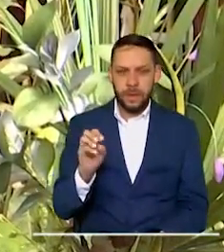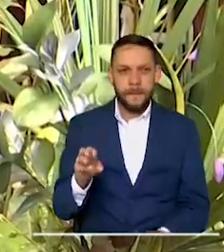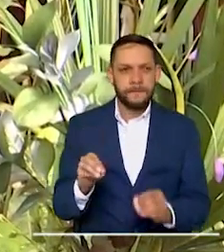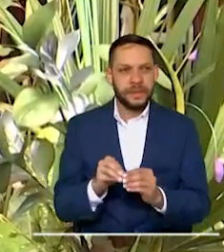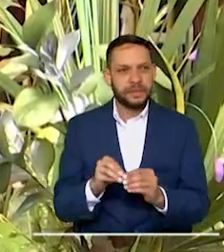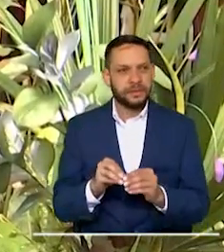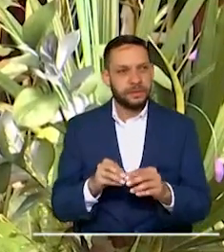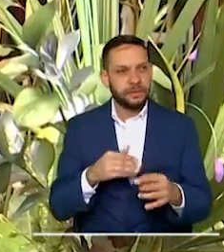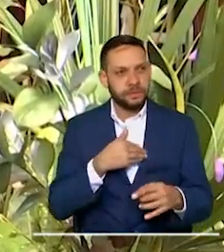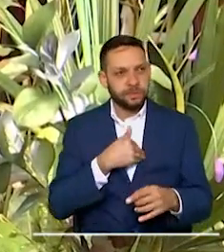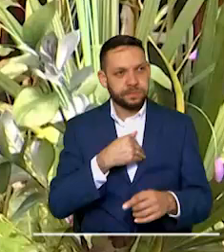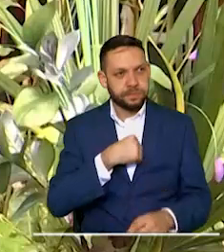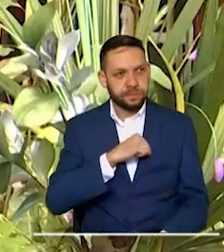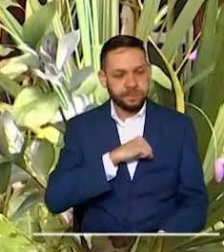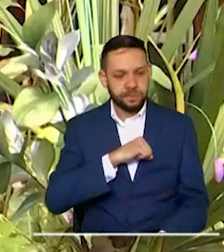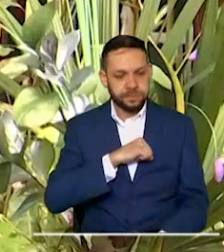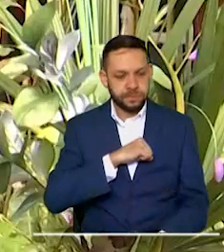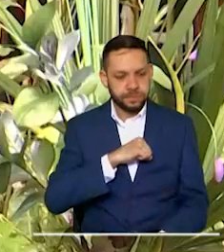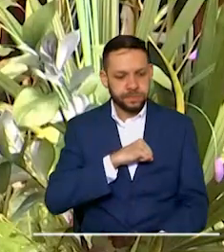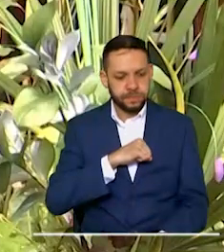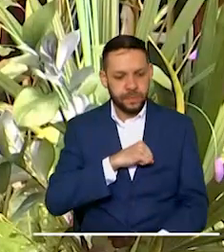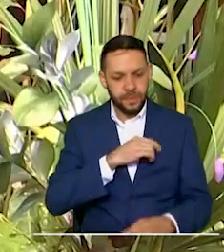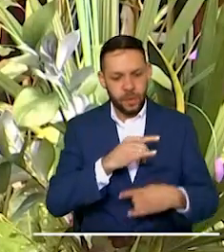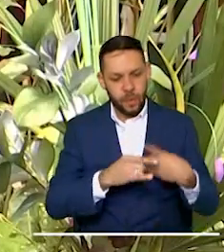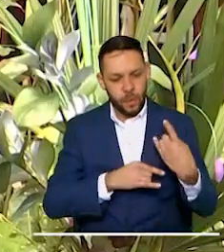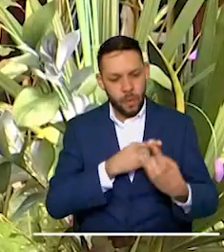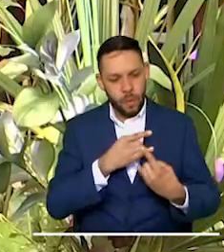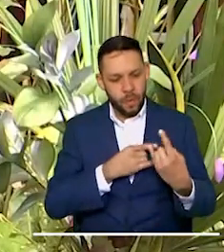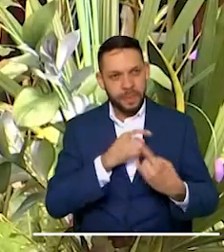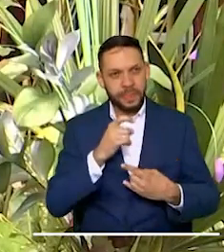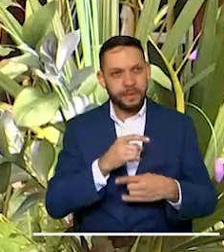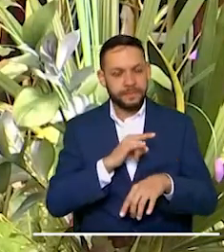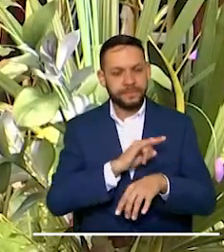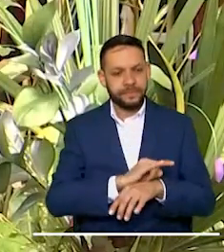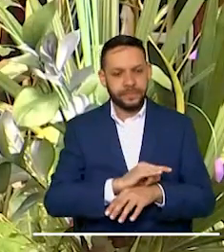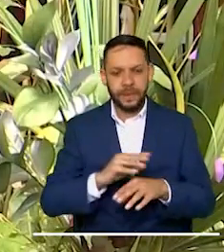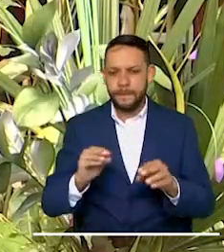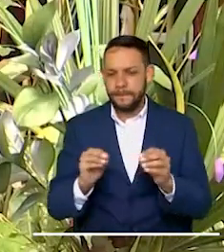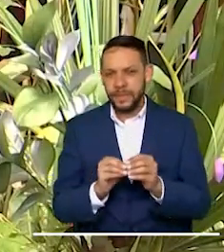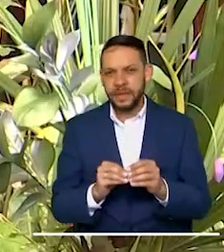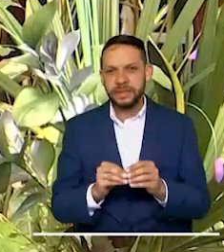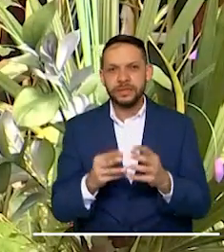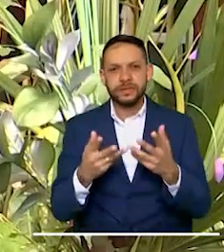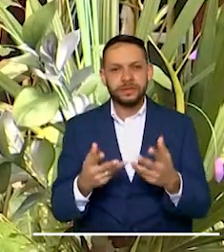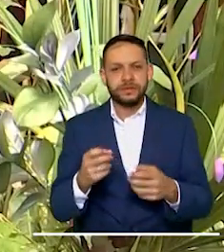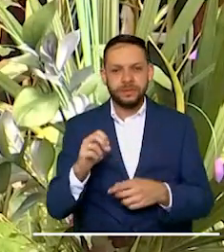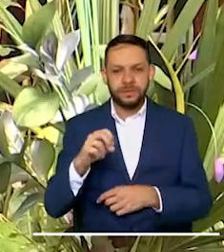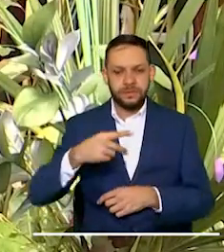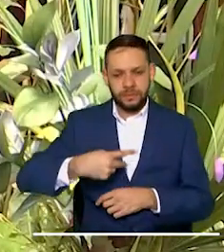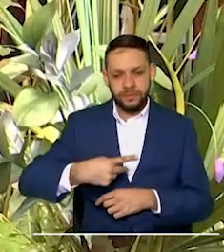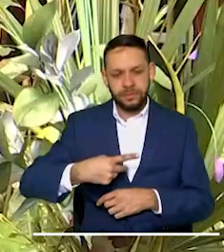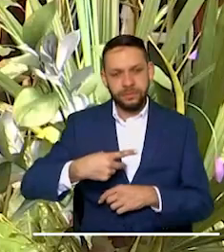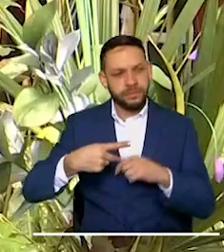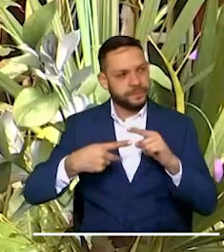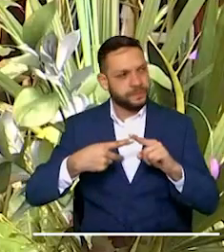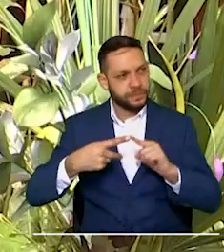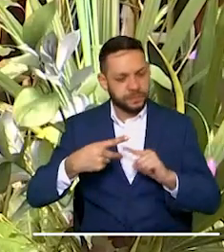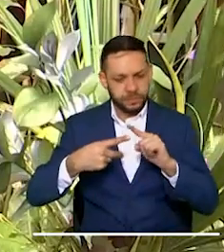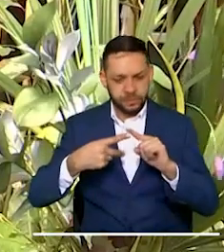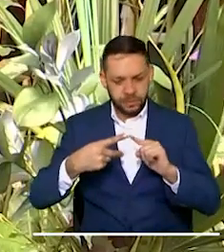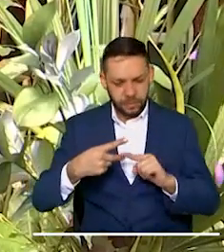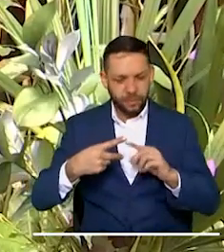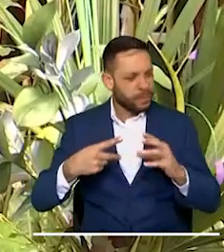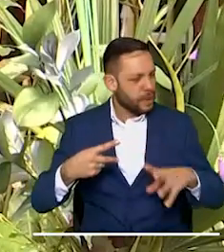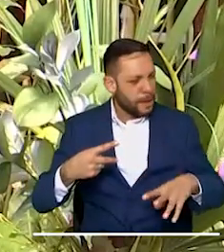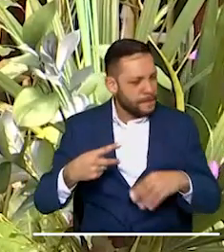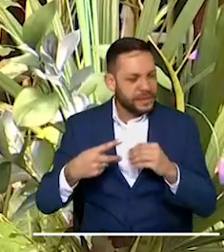esplenoportal, podemos verlo, y los dos órganos, digamos, los otros dos órganos